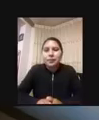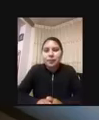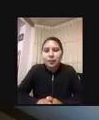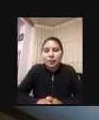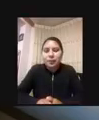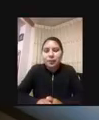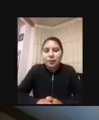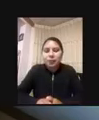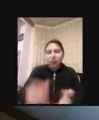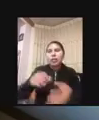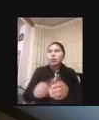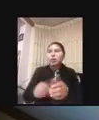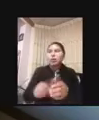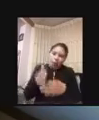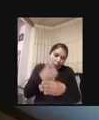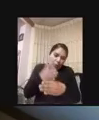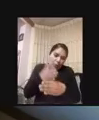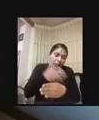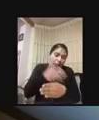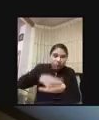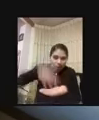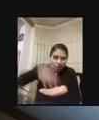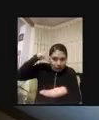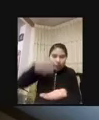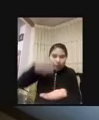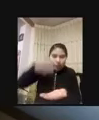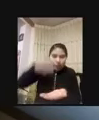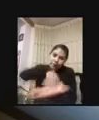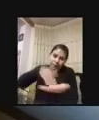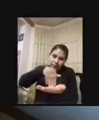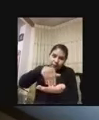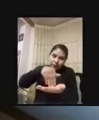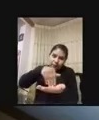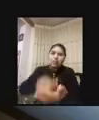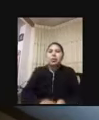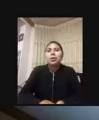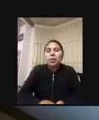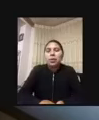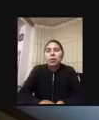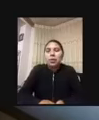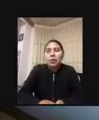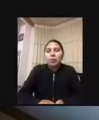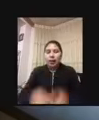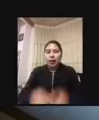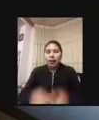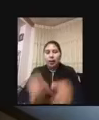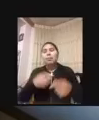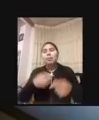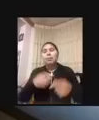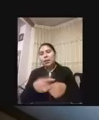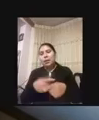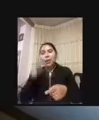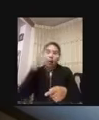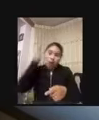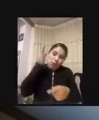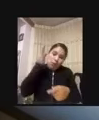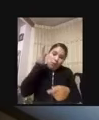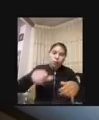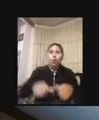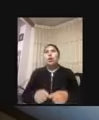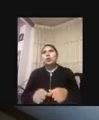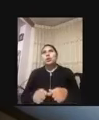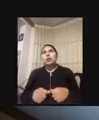todo esto en nuestro centro. Para que nuestros niños, nuestros jovencitos ya sean independientes y autónomos y